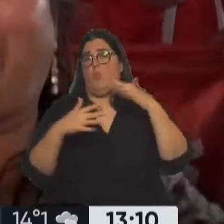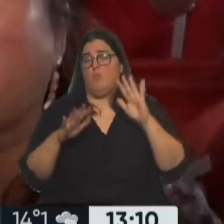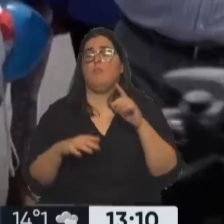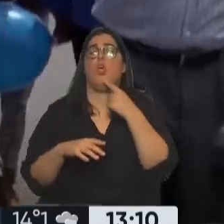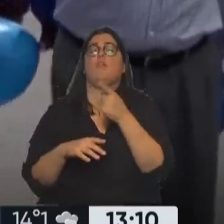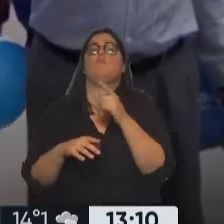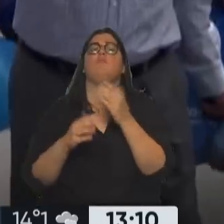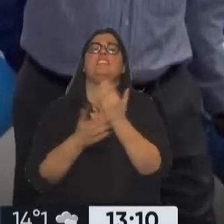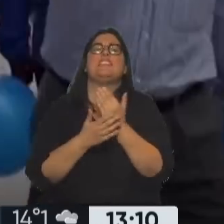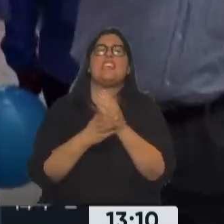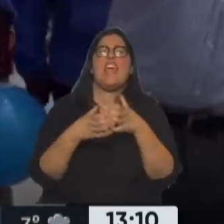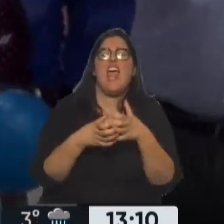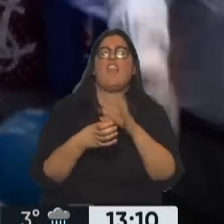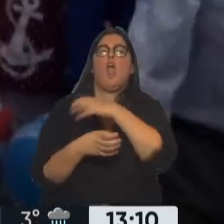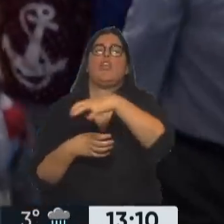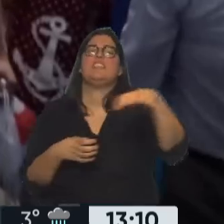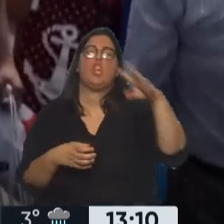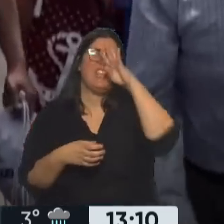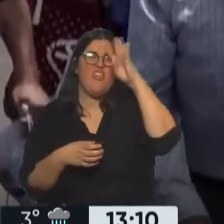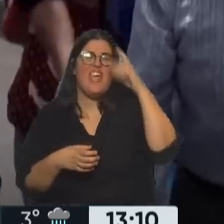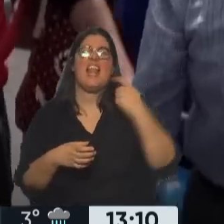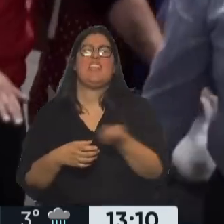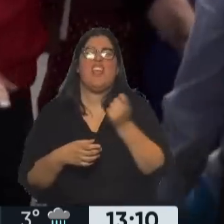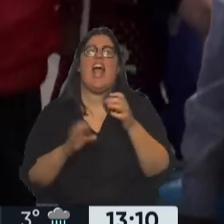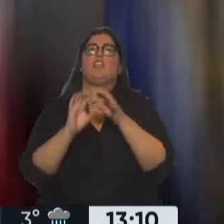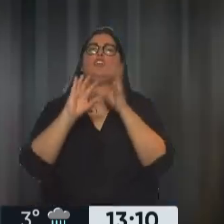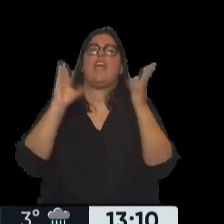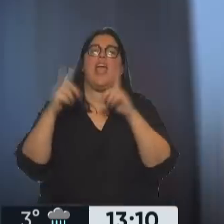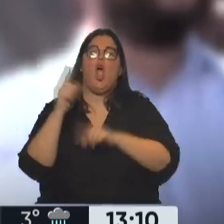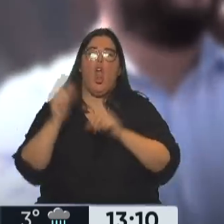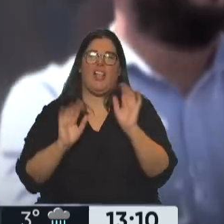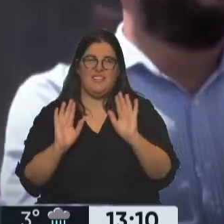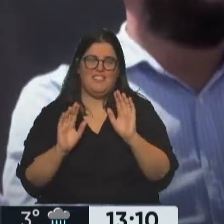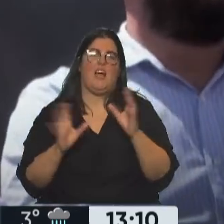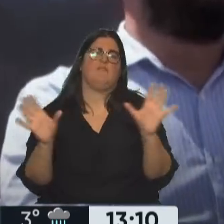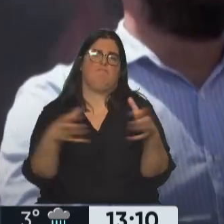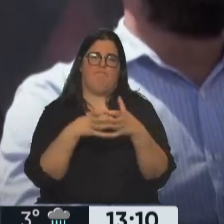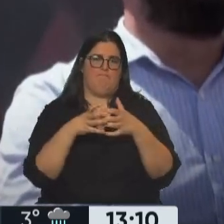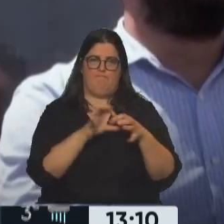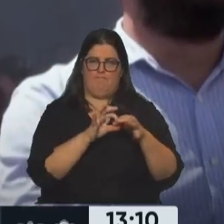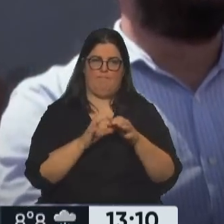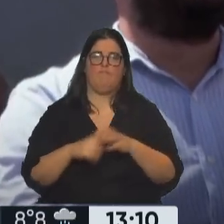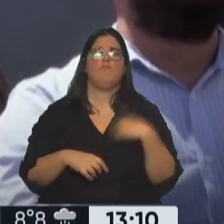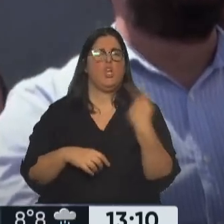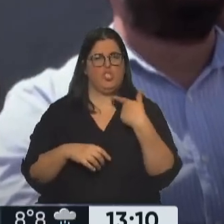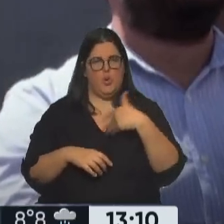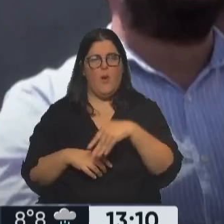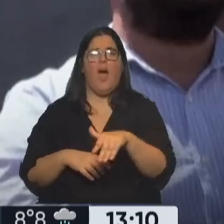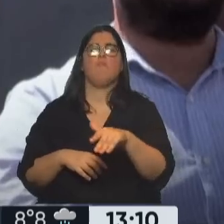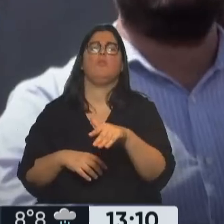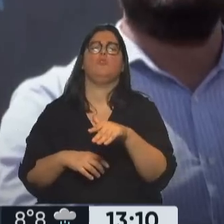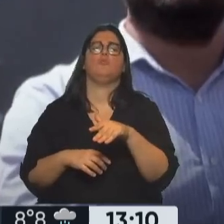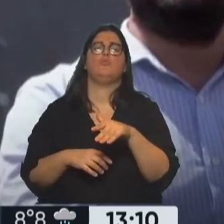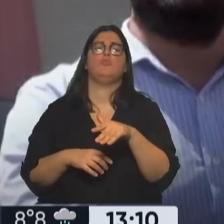confluyen izquierdistas, organizaciones indígenas, sindicatos y ecologistas. Y vamos a llegar